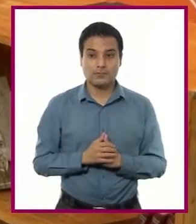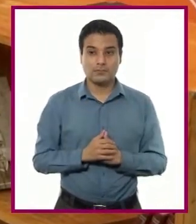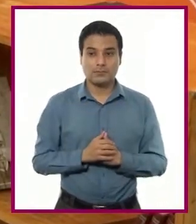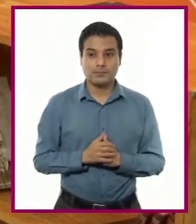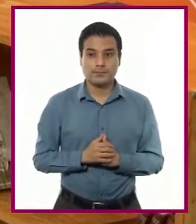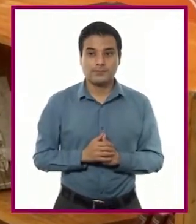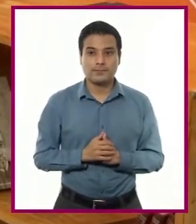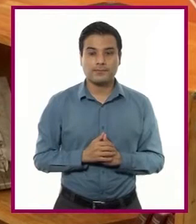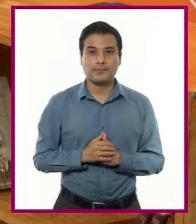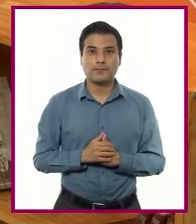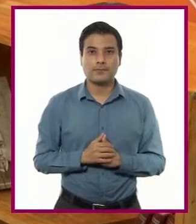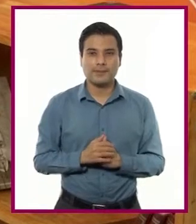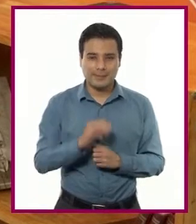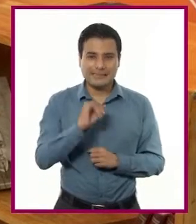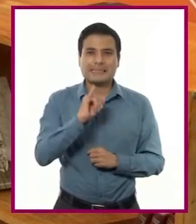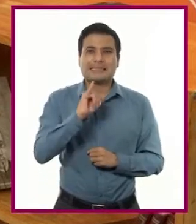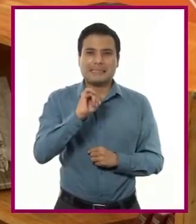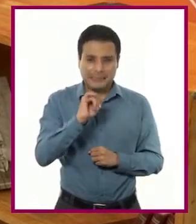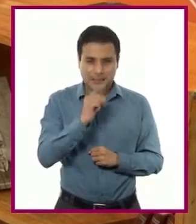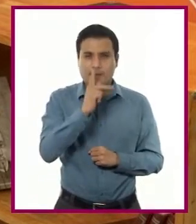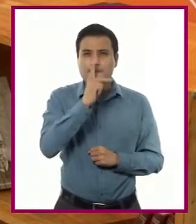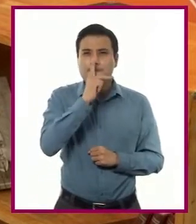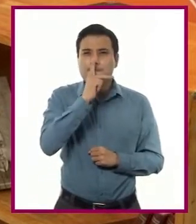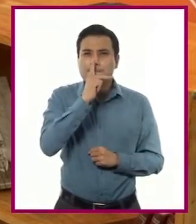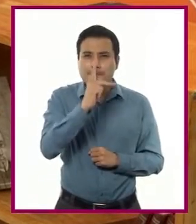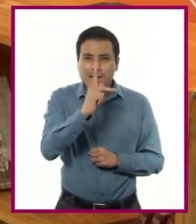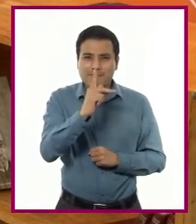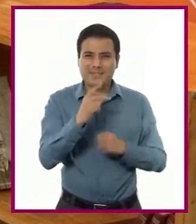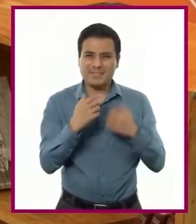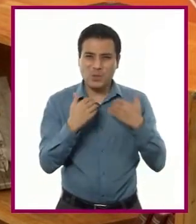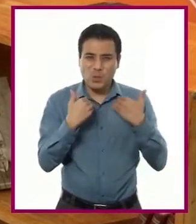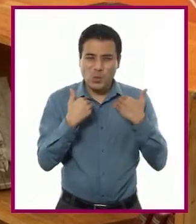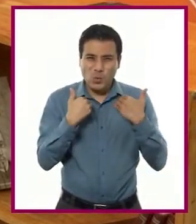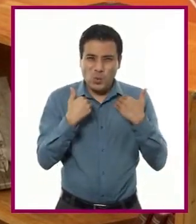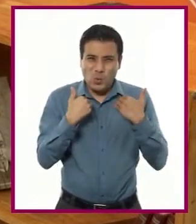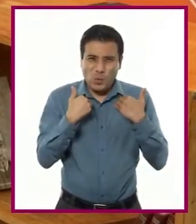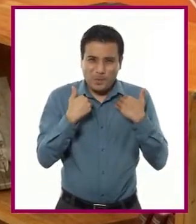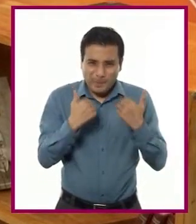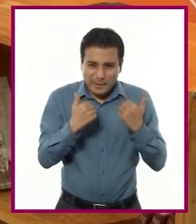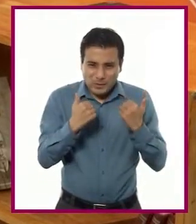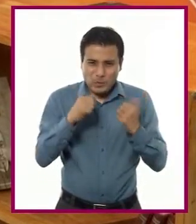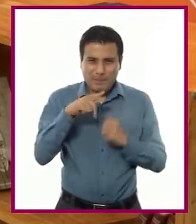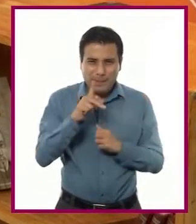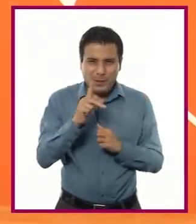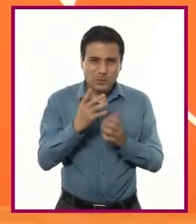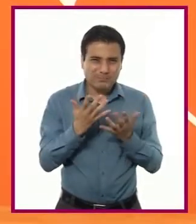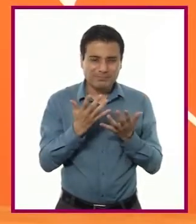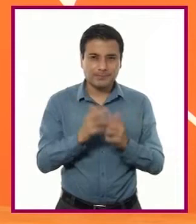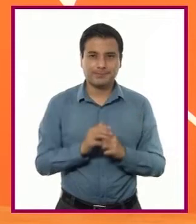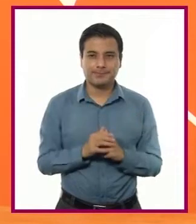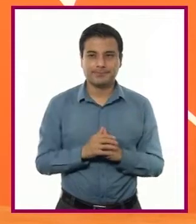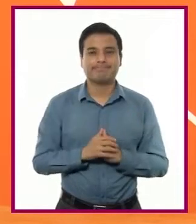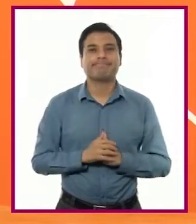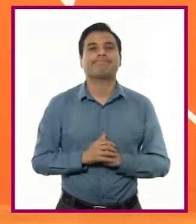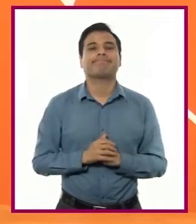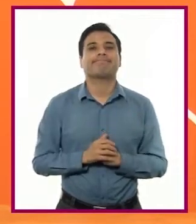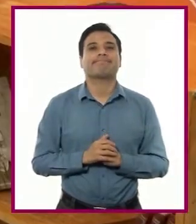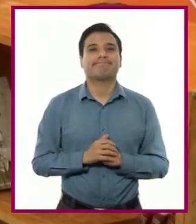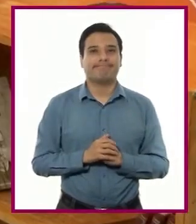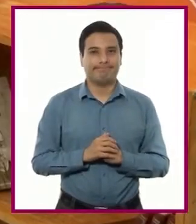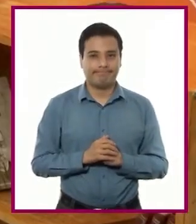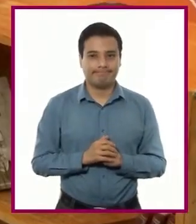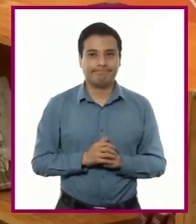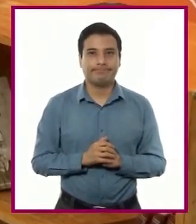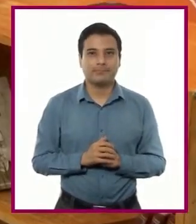Bueno, sí entiendo las palabras, pero como que no me encuentro la relación. Es obvio, no están en